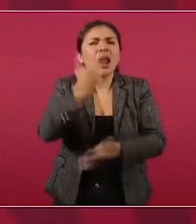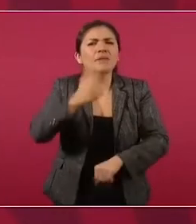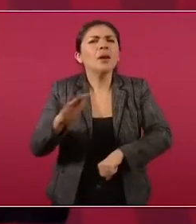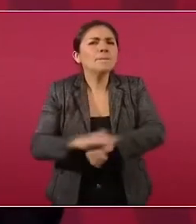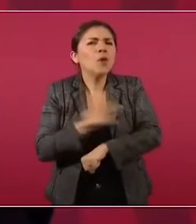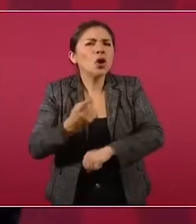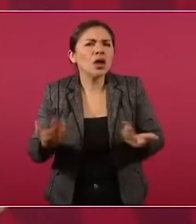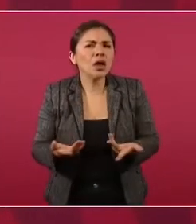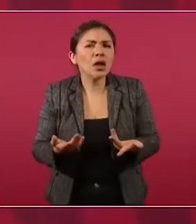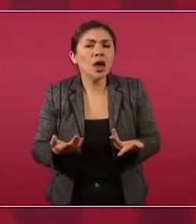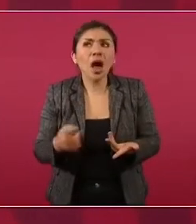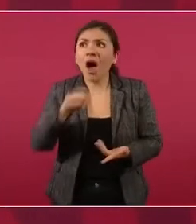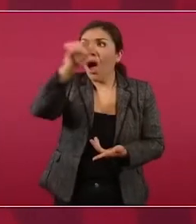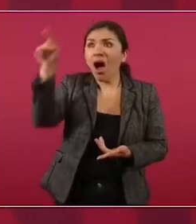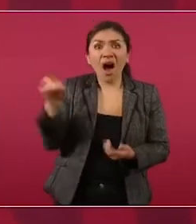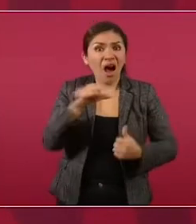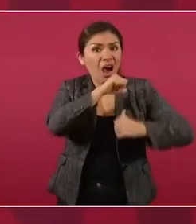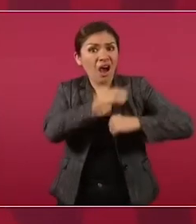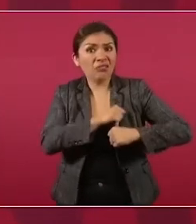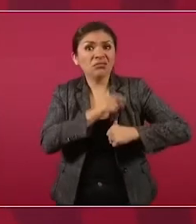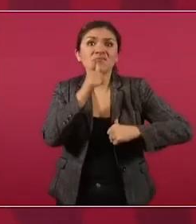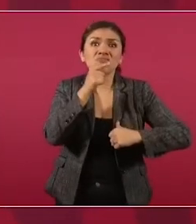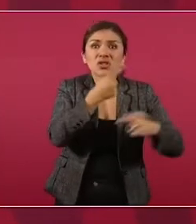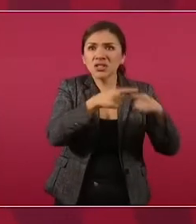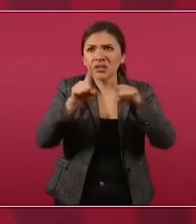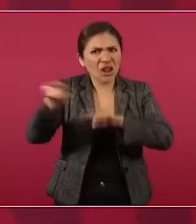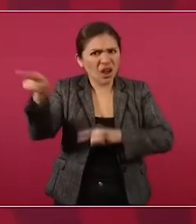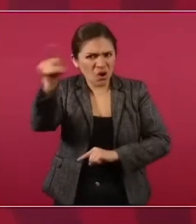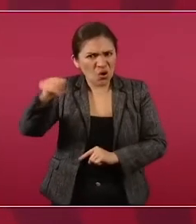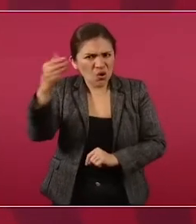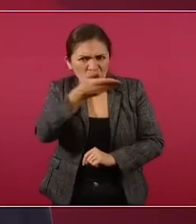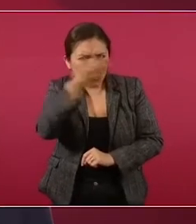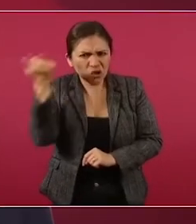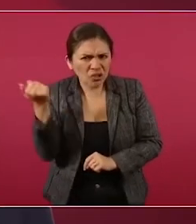¿No sabían las autoridades lo que había sucedido?